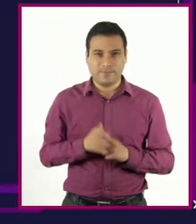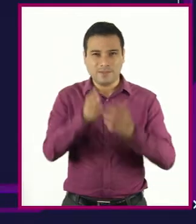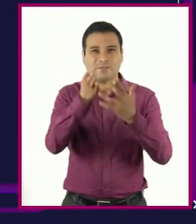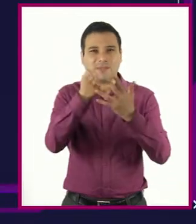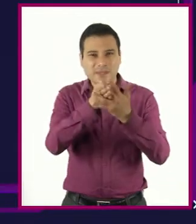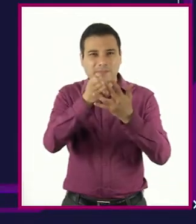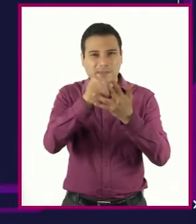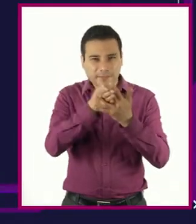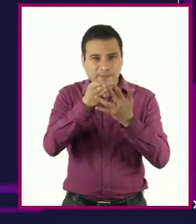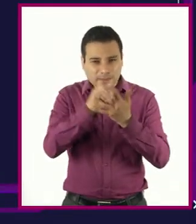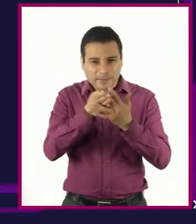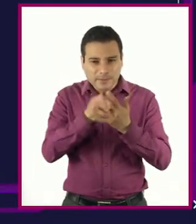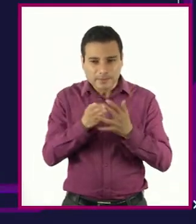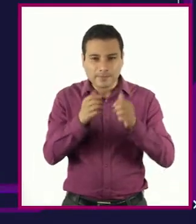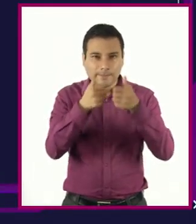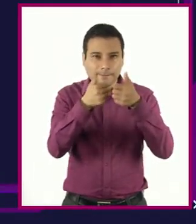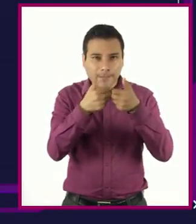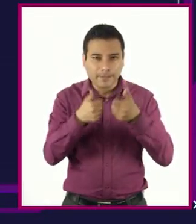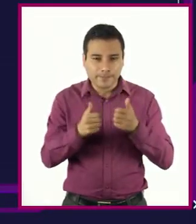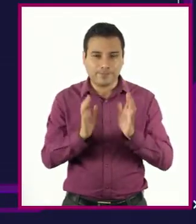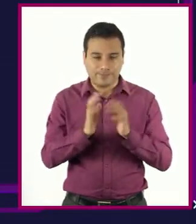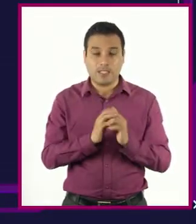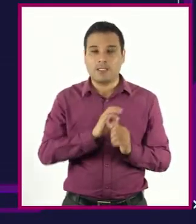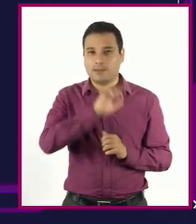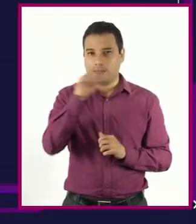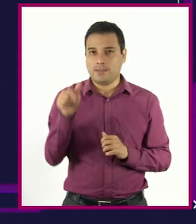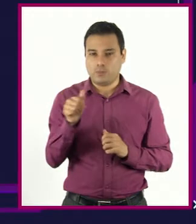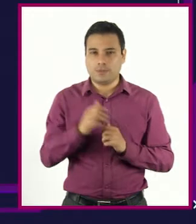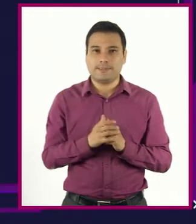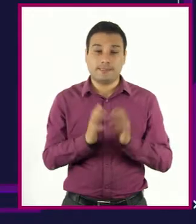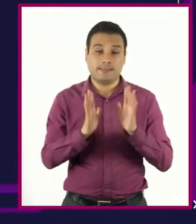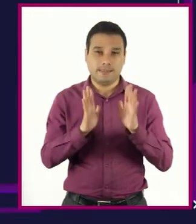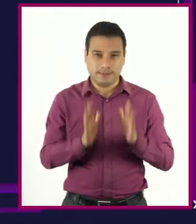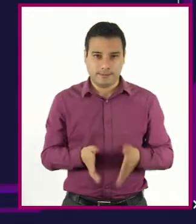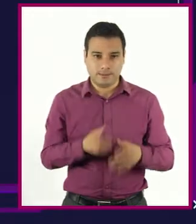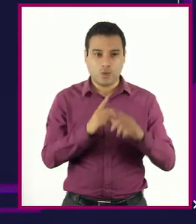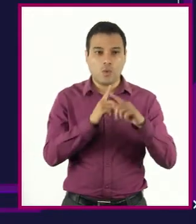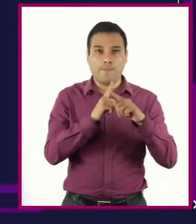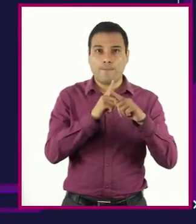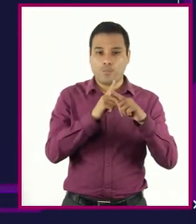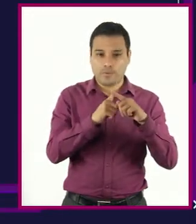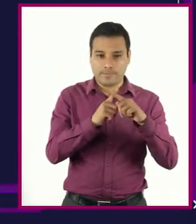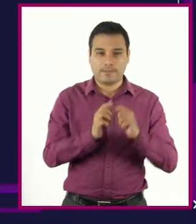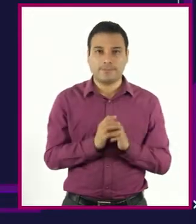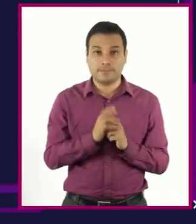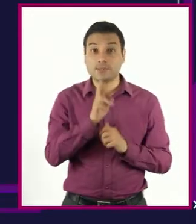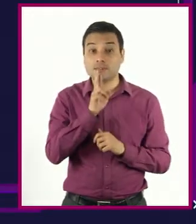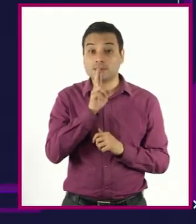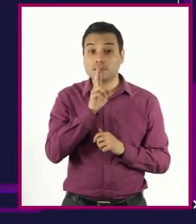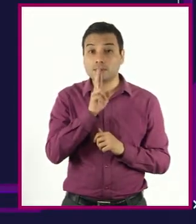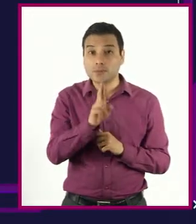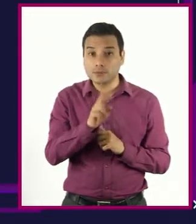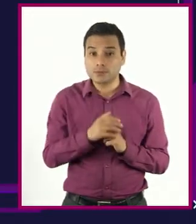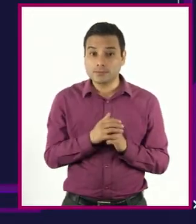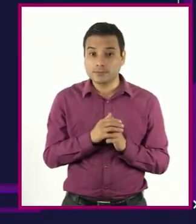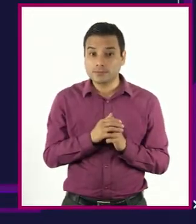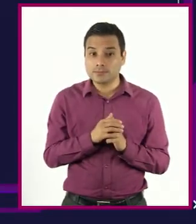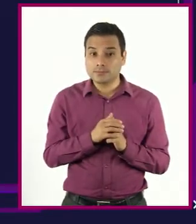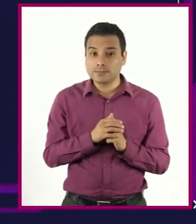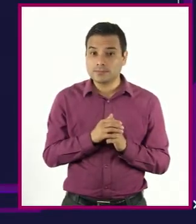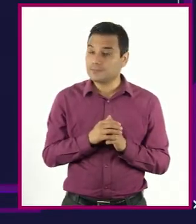1. Después, se multiplican los factores primos y se obtiene 48.